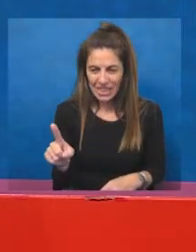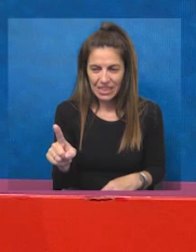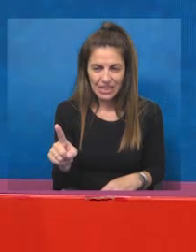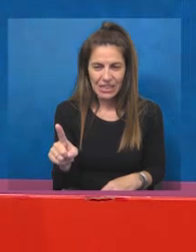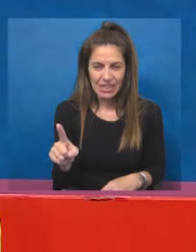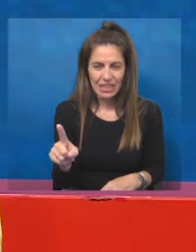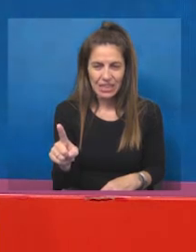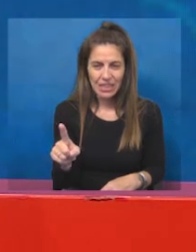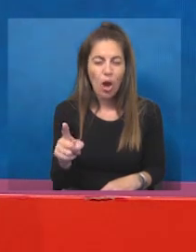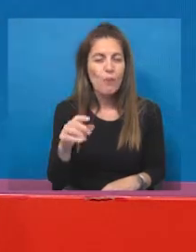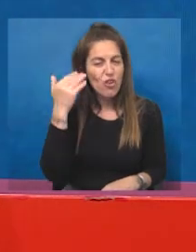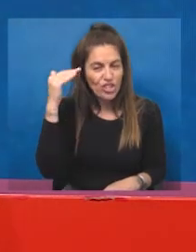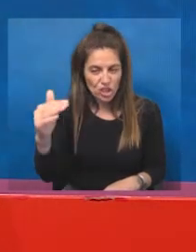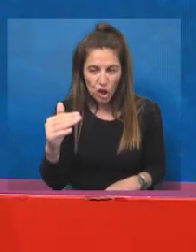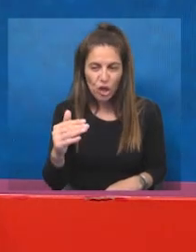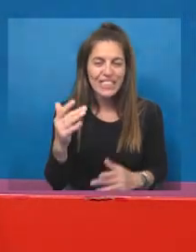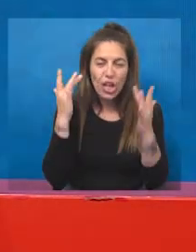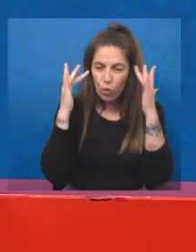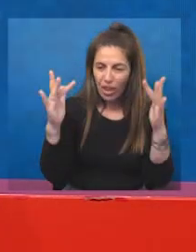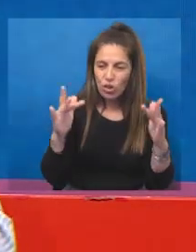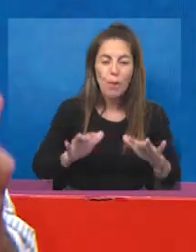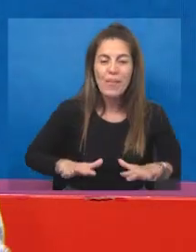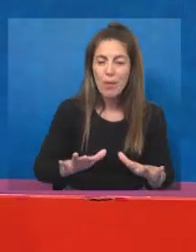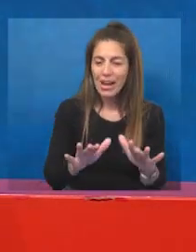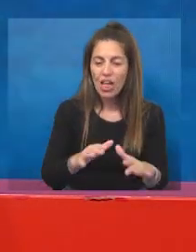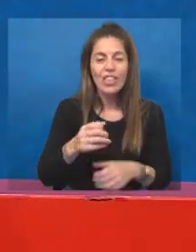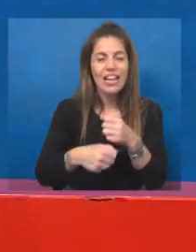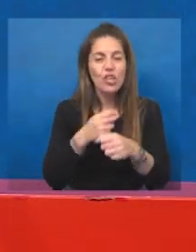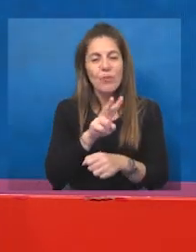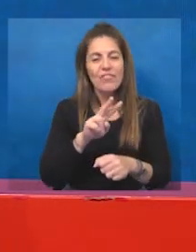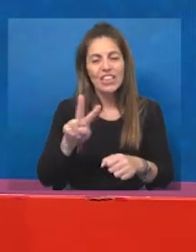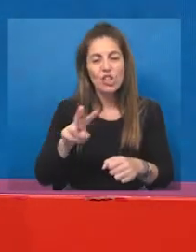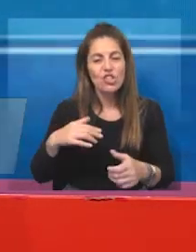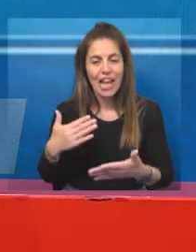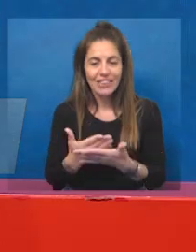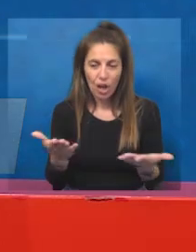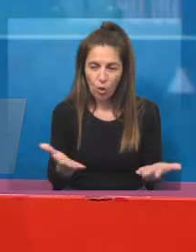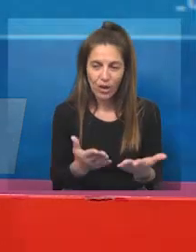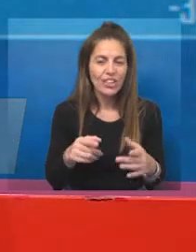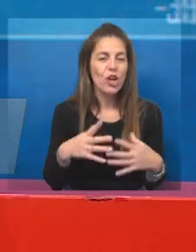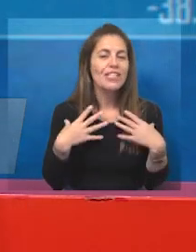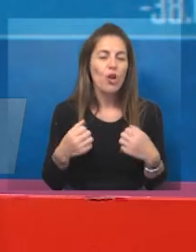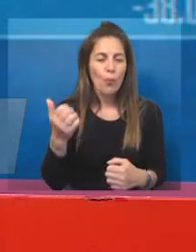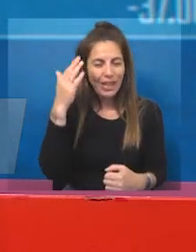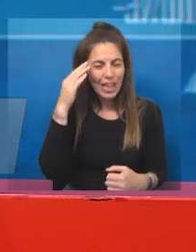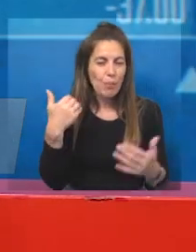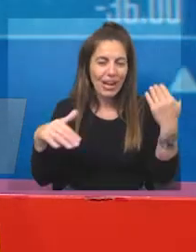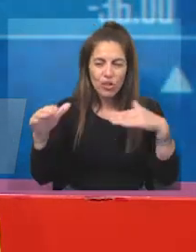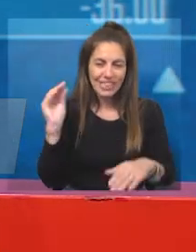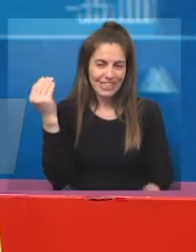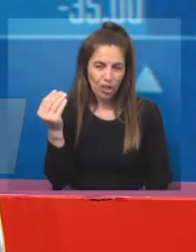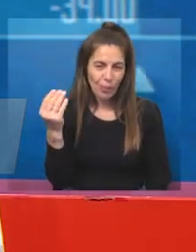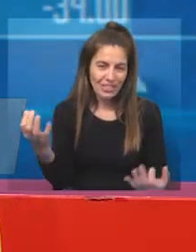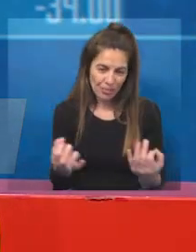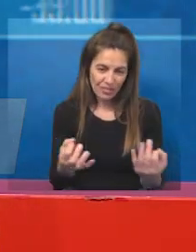eh profesores educadores formados del 2022 hasta acá en esto de la Salud Mental para adolescentes y jóvenes